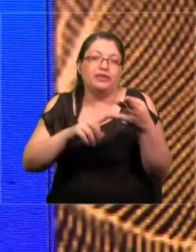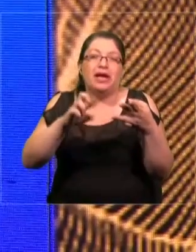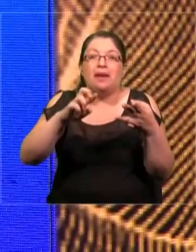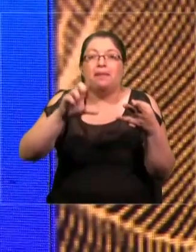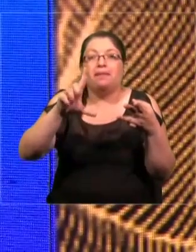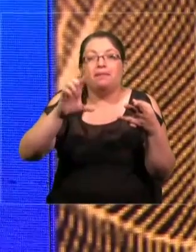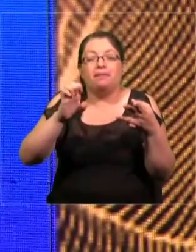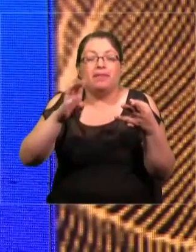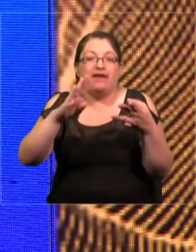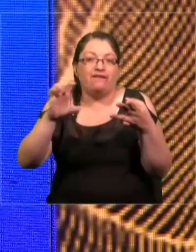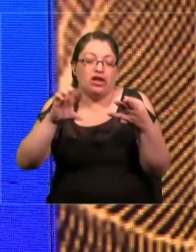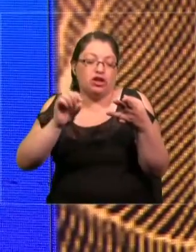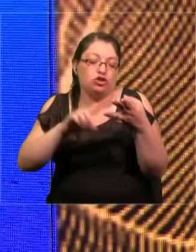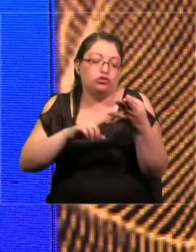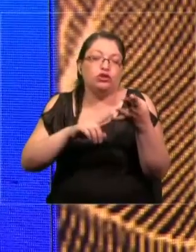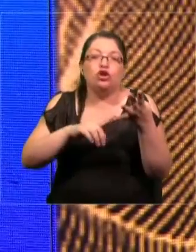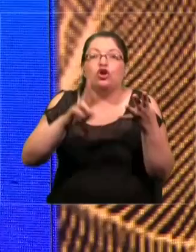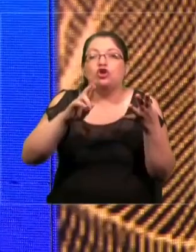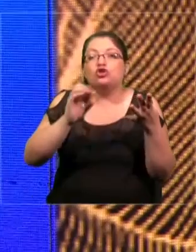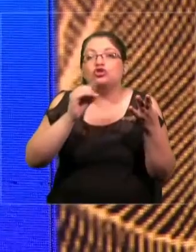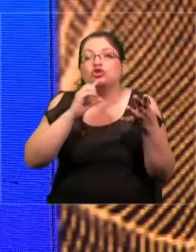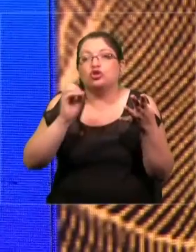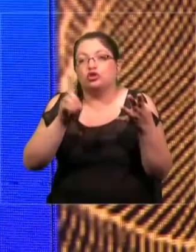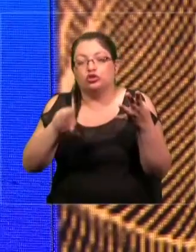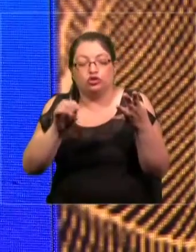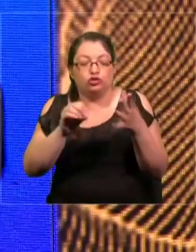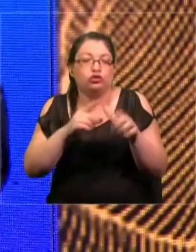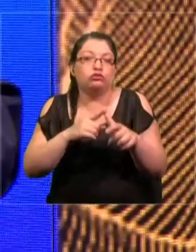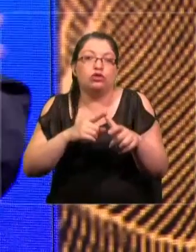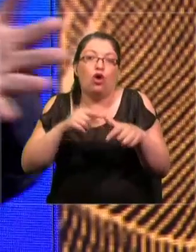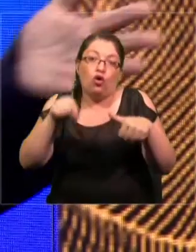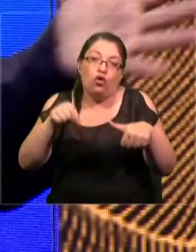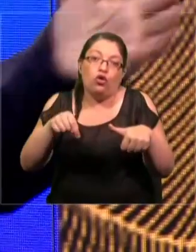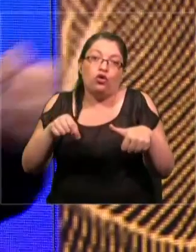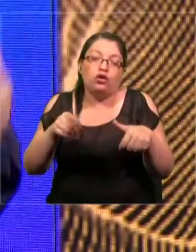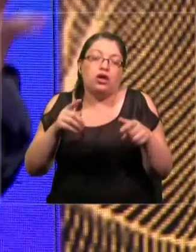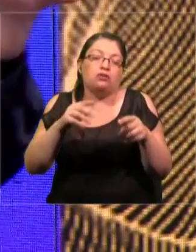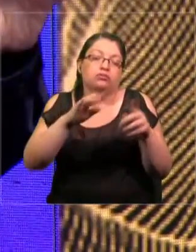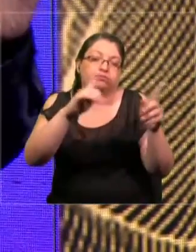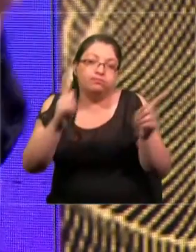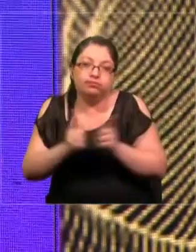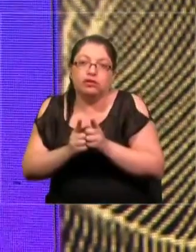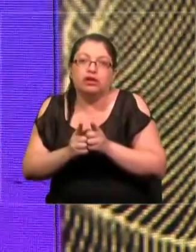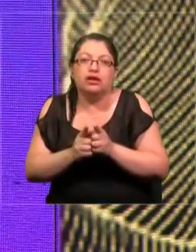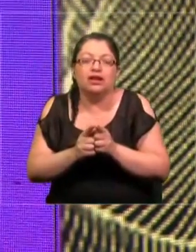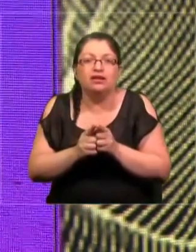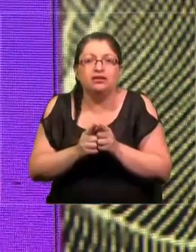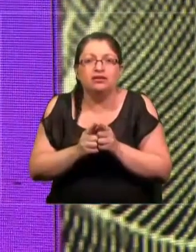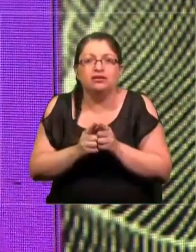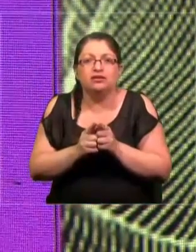plebeyos, después rotosos, hoy día, para hacer el cuento corto, vándalos.